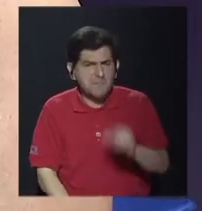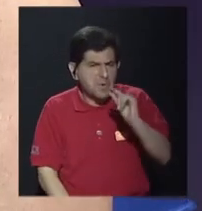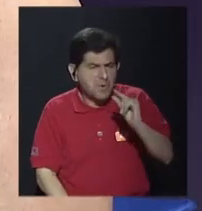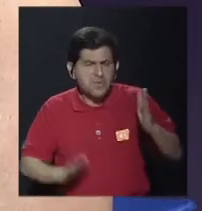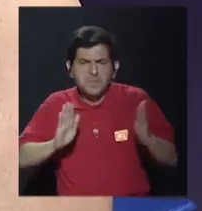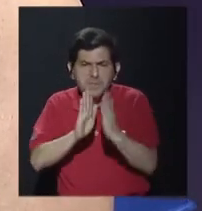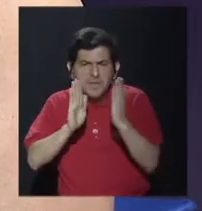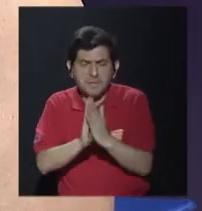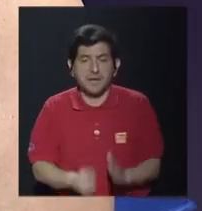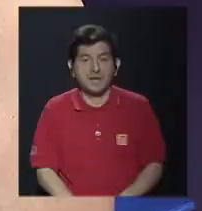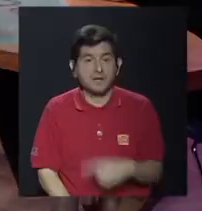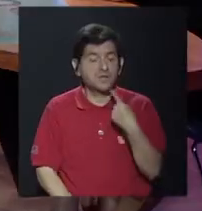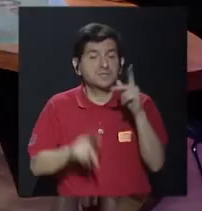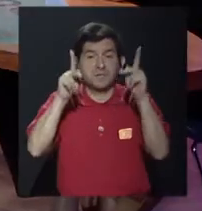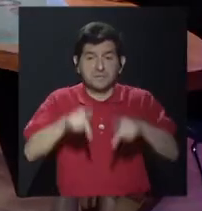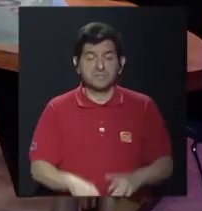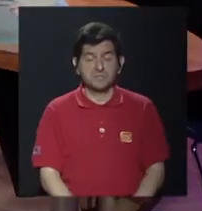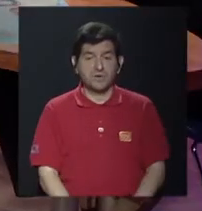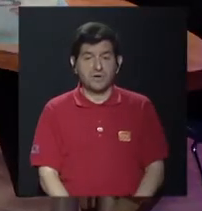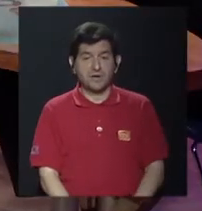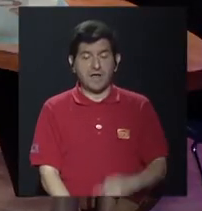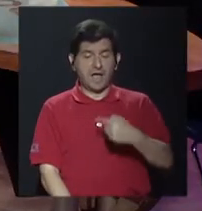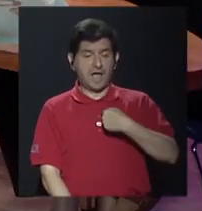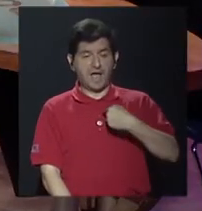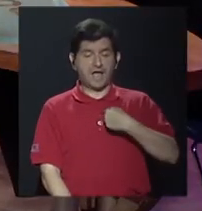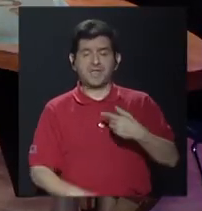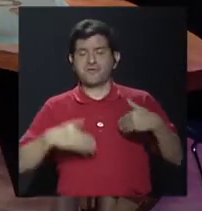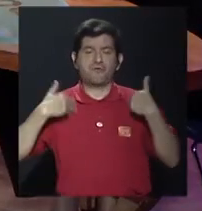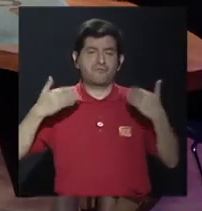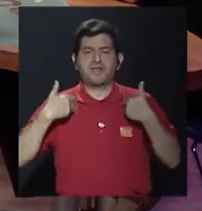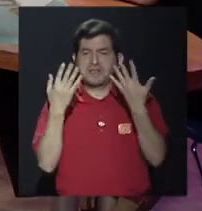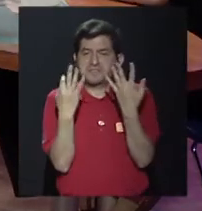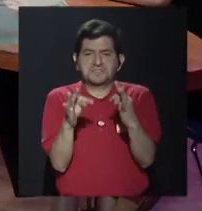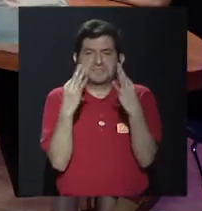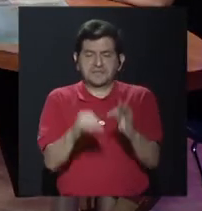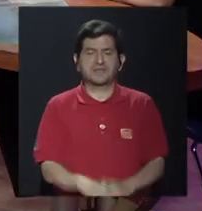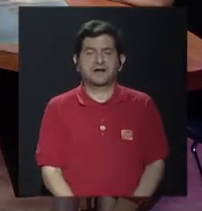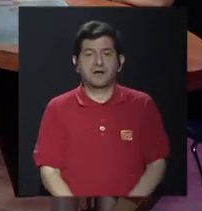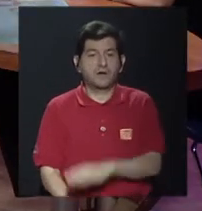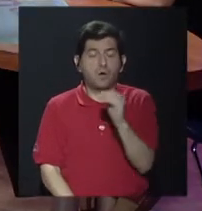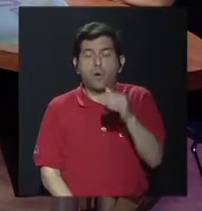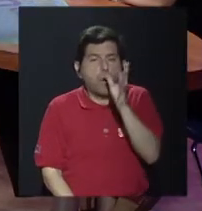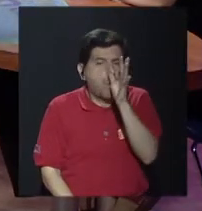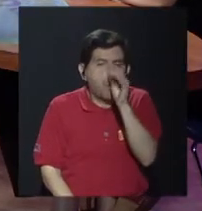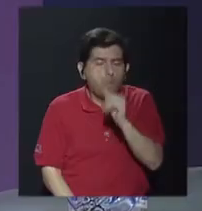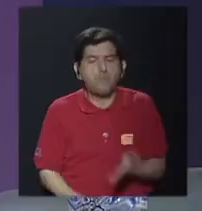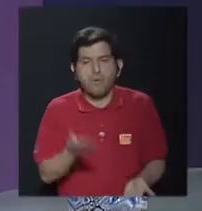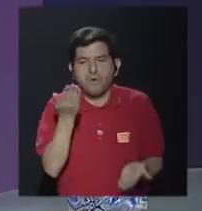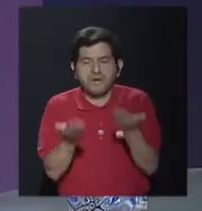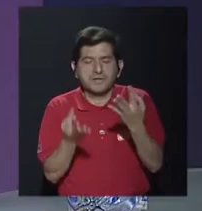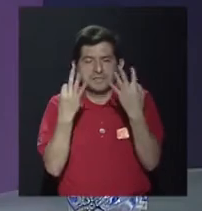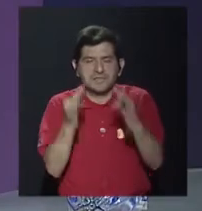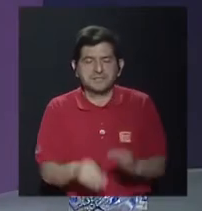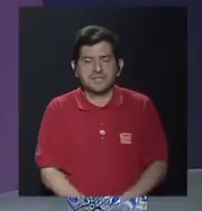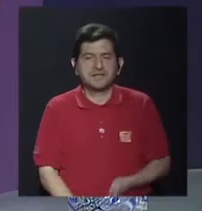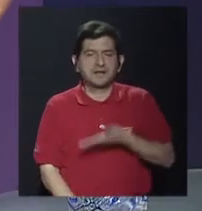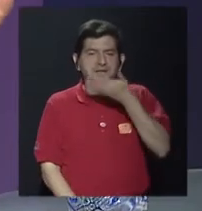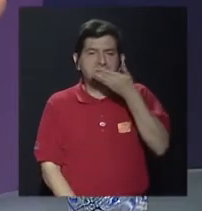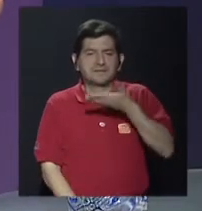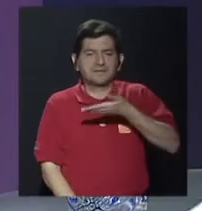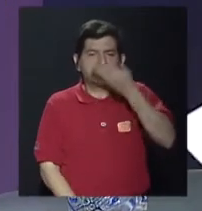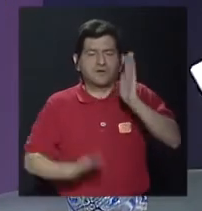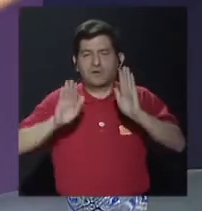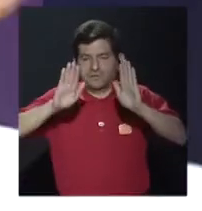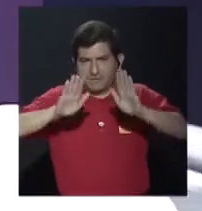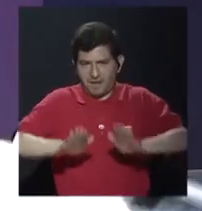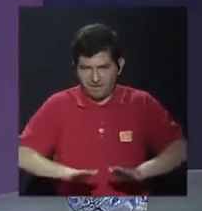alguien decía ser feliz. Mi resistencia es ser feliz, ¿verdad? El humor, como una pausa, un respiro, respirar,